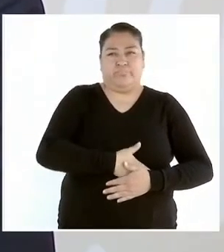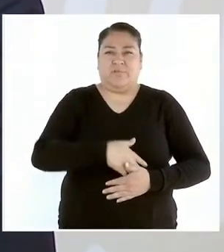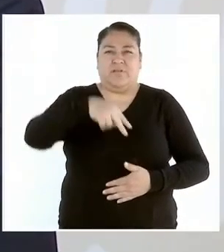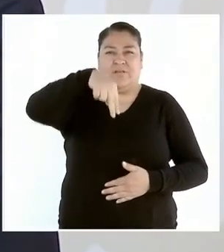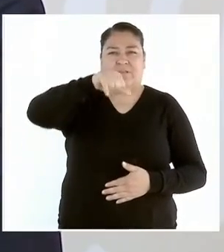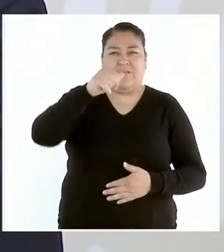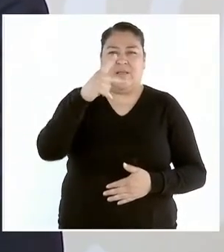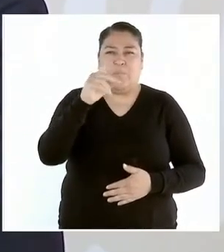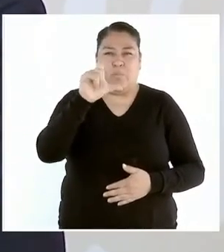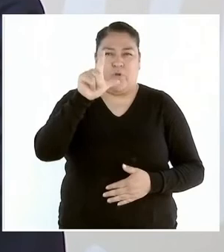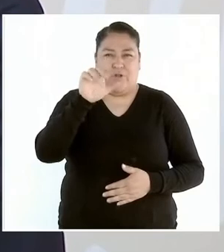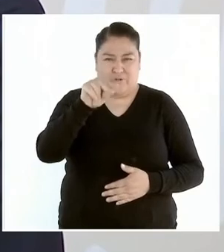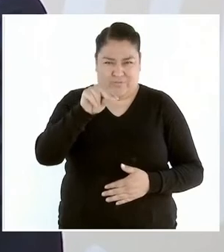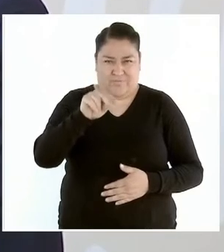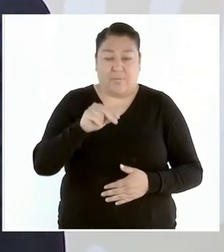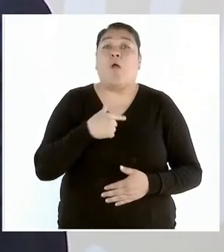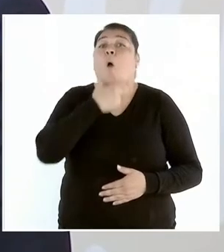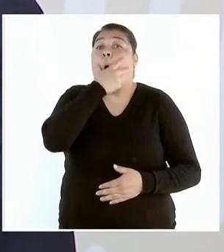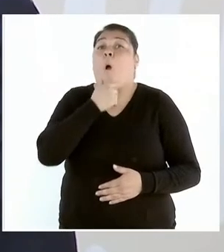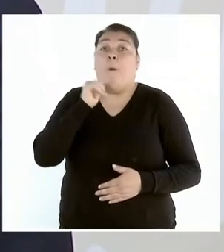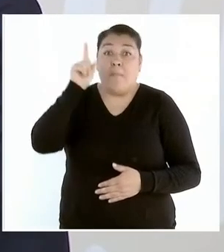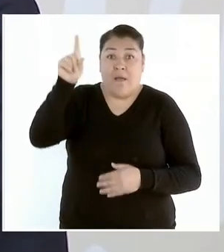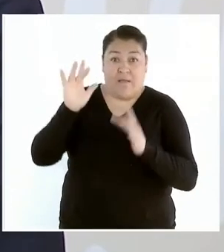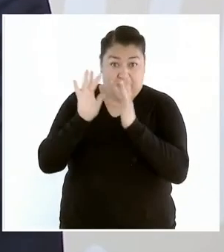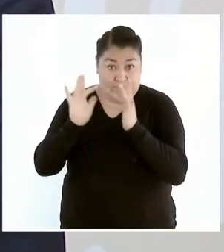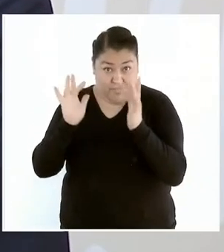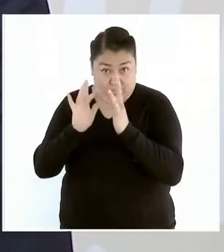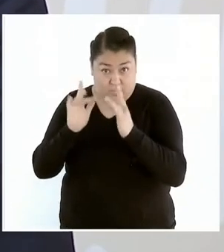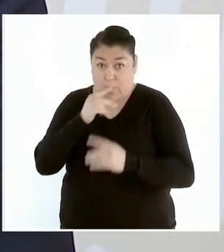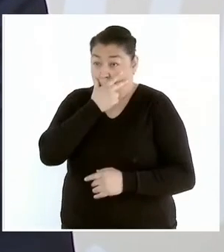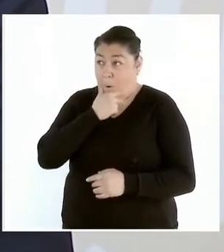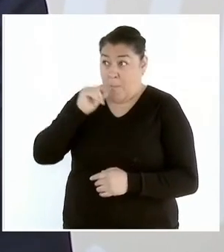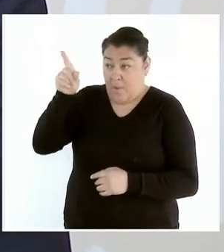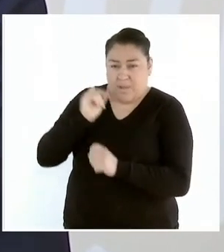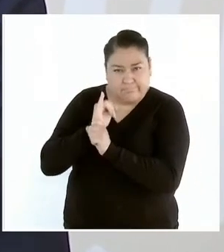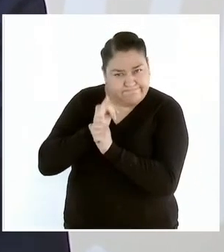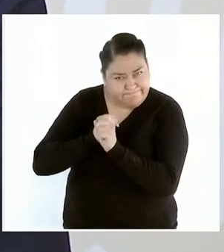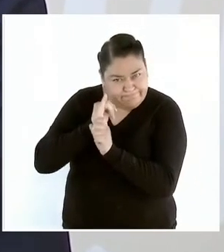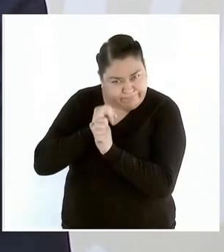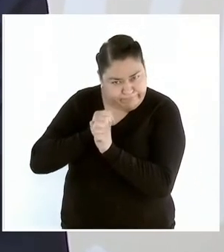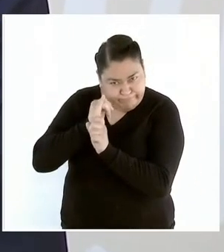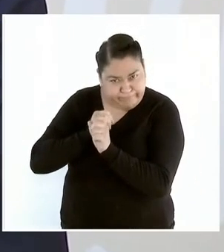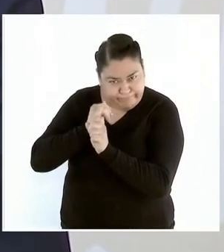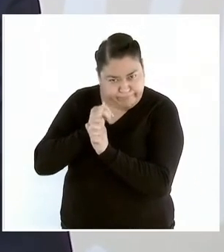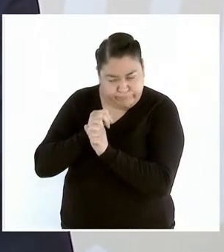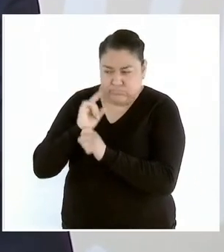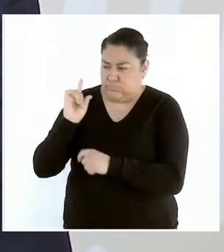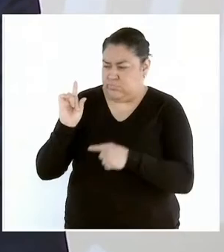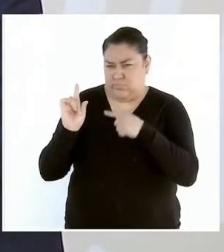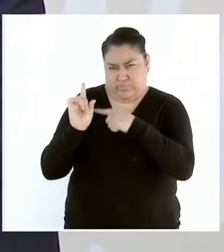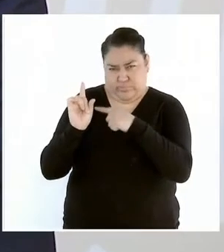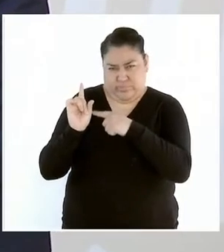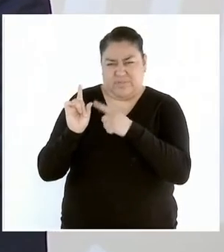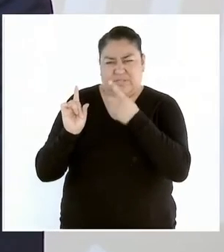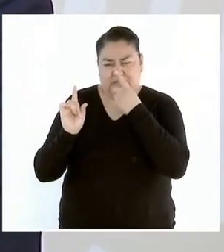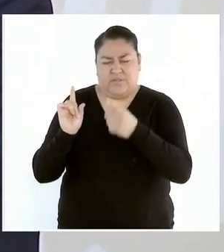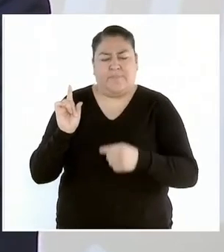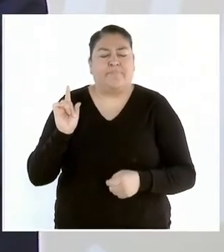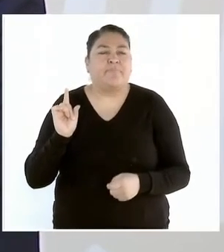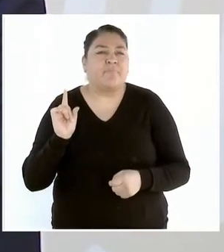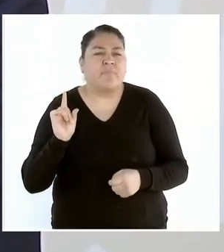un novelista francés georges de la mano reconocía que los partidarios